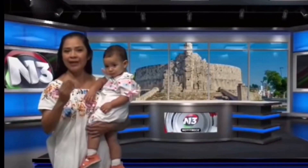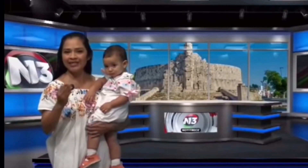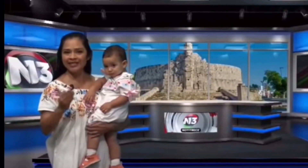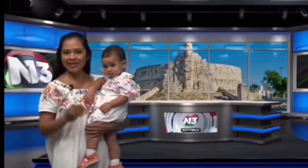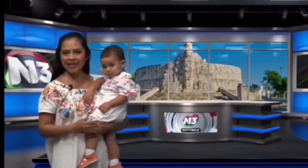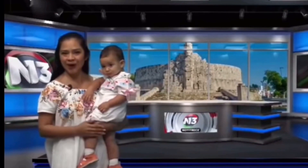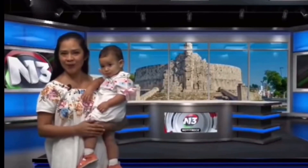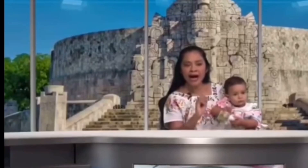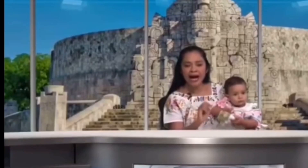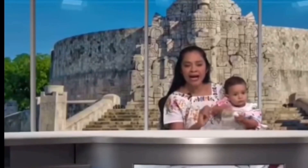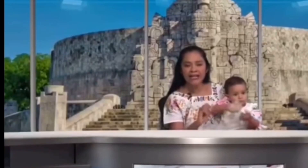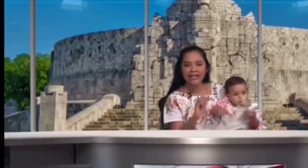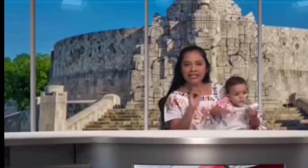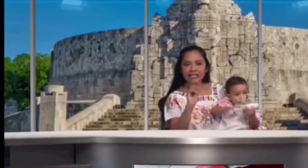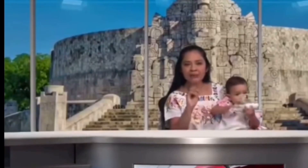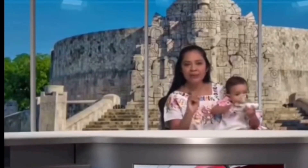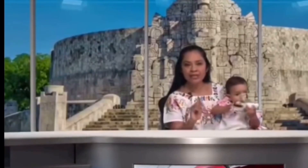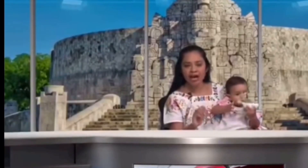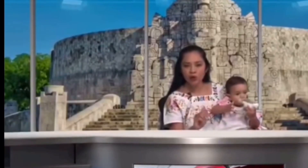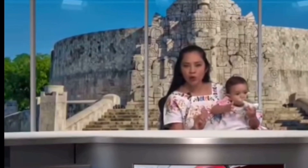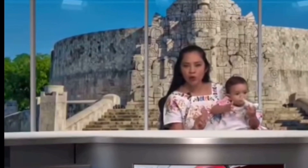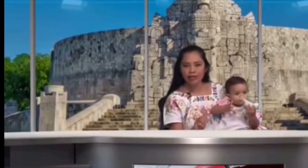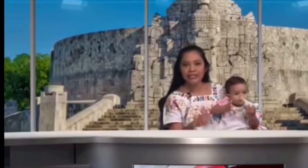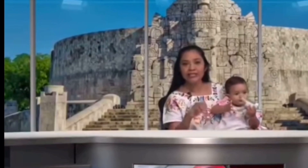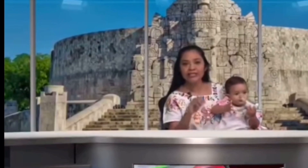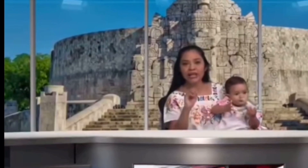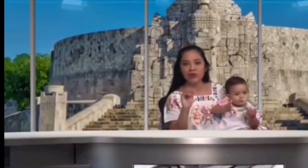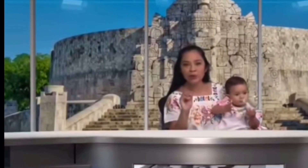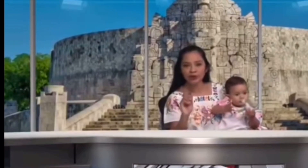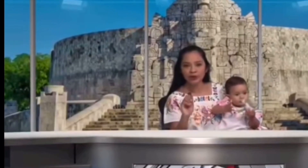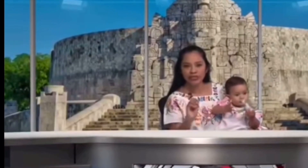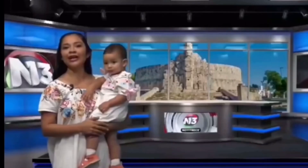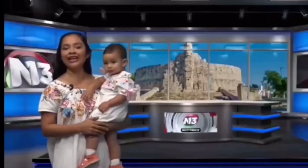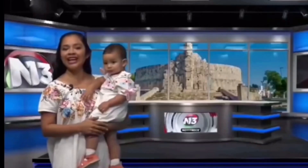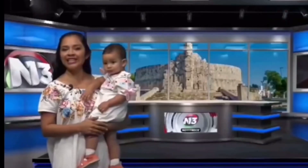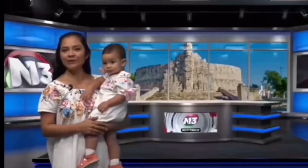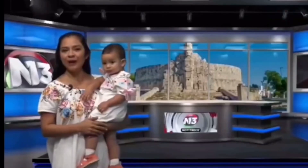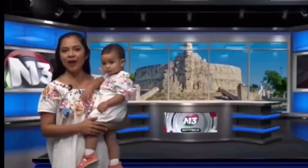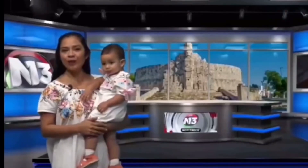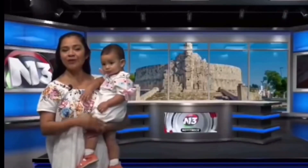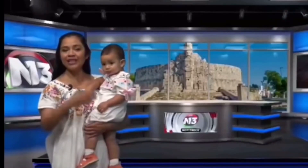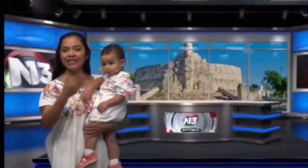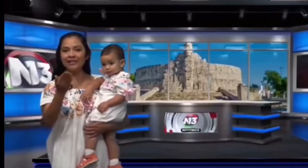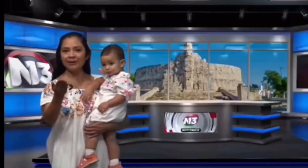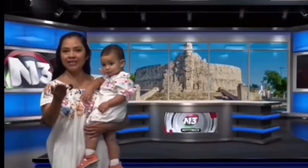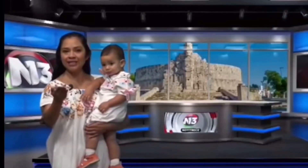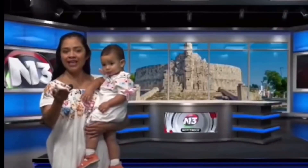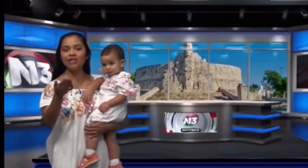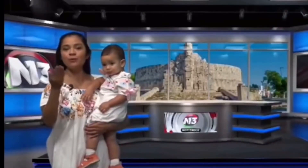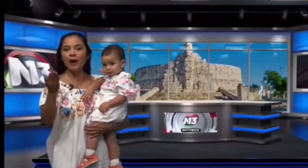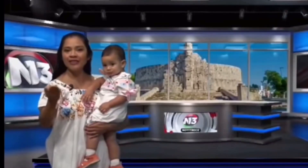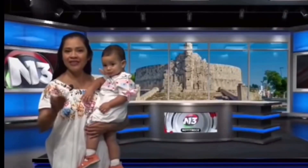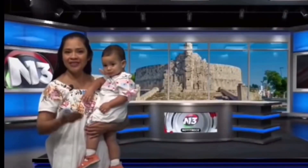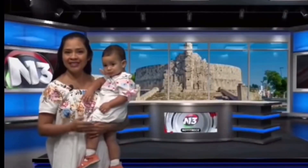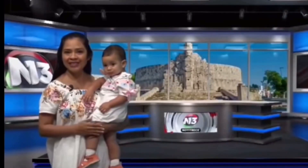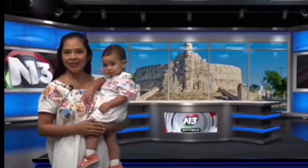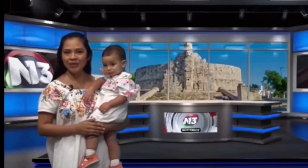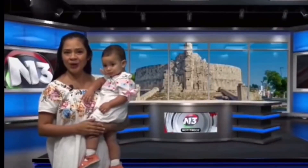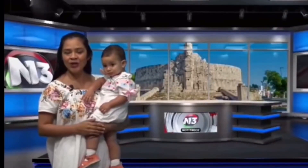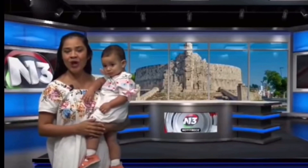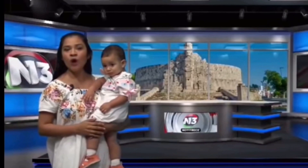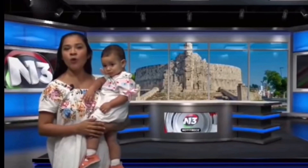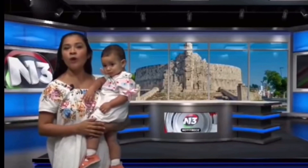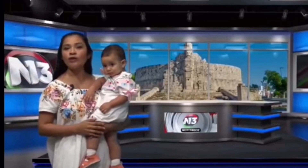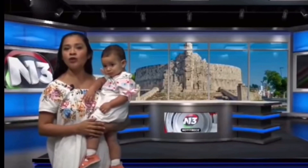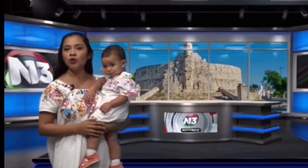brazos. Se trata de Yasmín Novelo, presentadora del noticiero del Canal 13 de Campeche, Yucatán, que se da en lengua